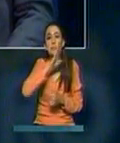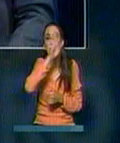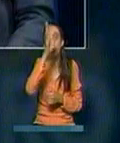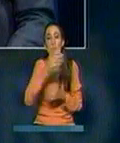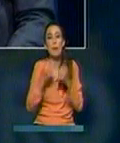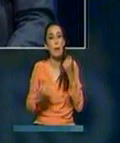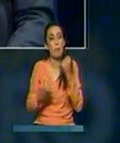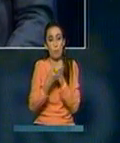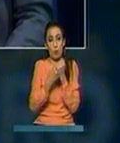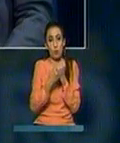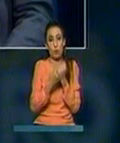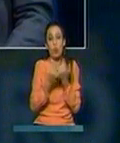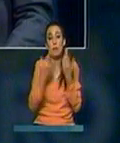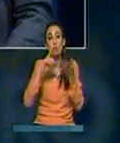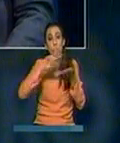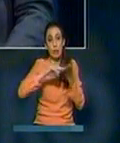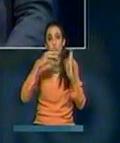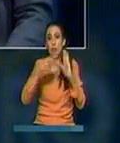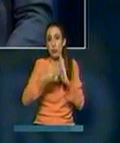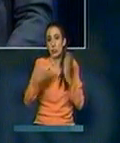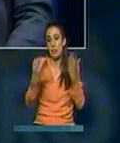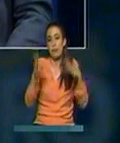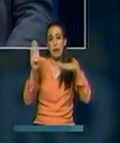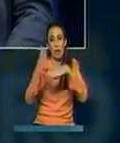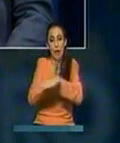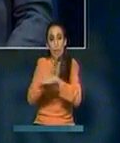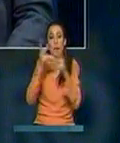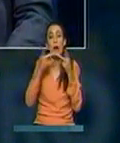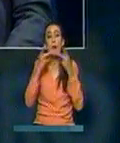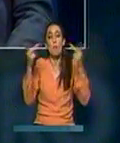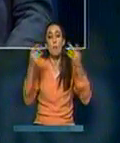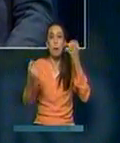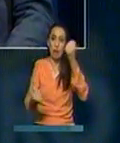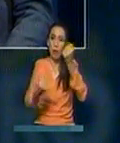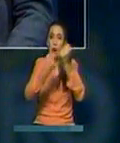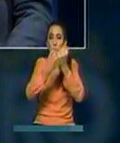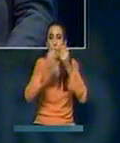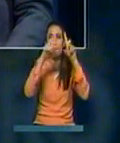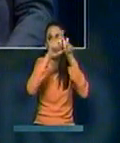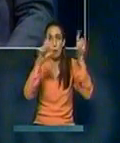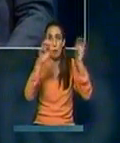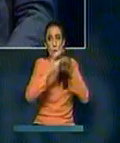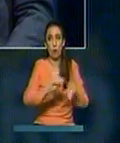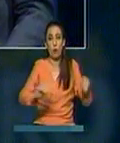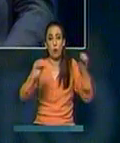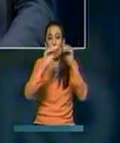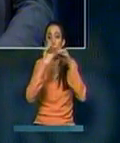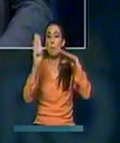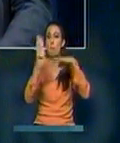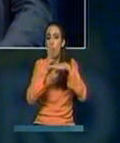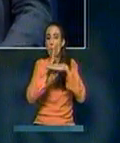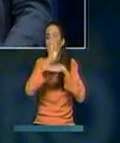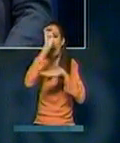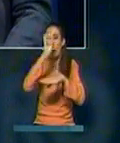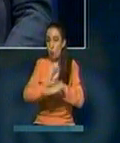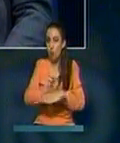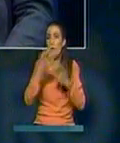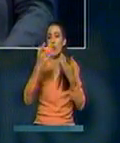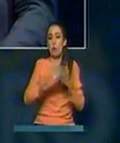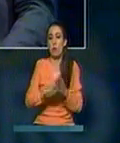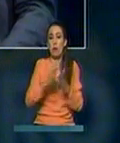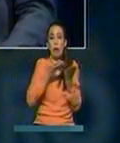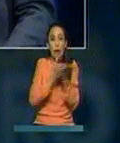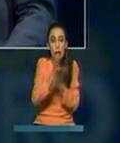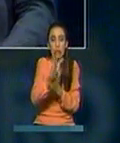la banca pública está comprometida en incentivar justamente este tipo de emprendimientos a través de Banecuador, a través de la Corporación Financiera.